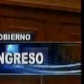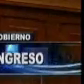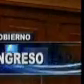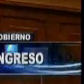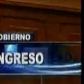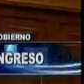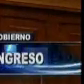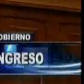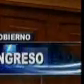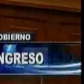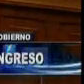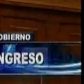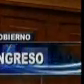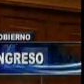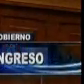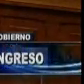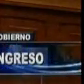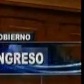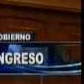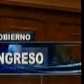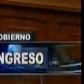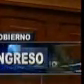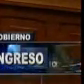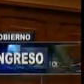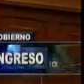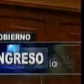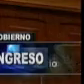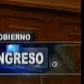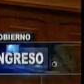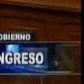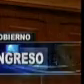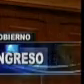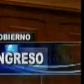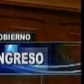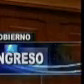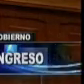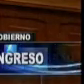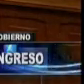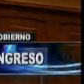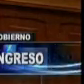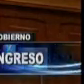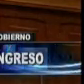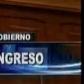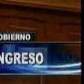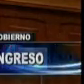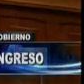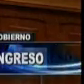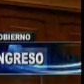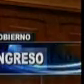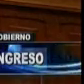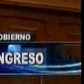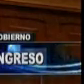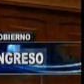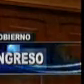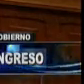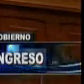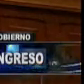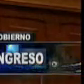efectivo de los precursores mediante la instalación de garitas móviles, 3 en el primer año y 6 en el